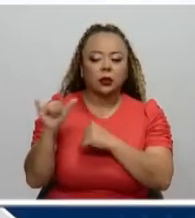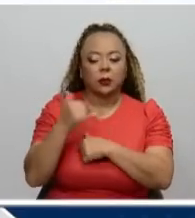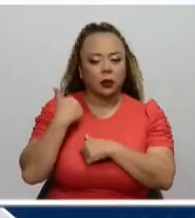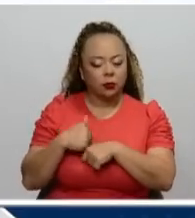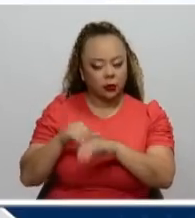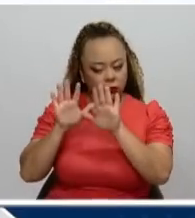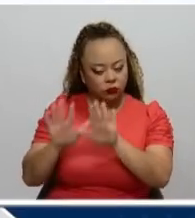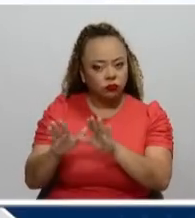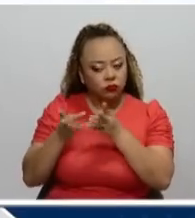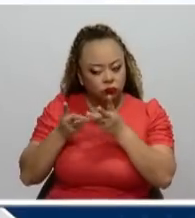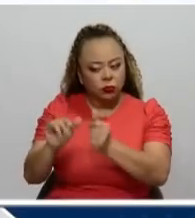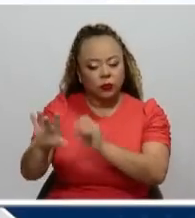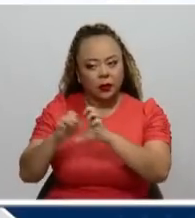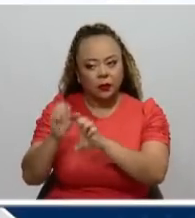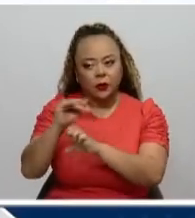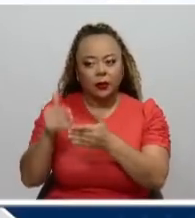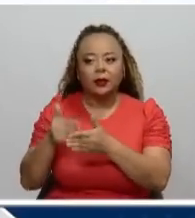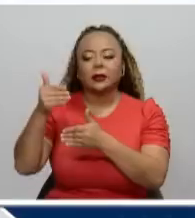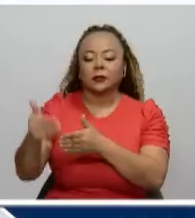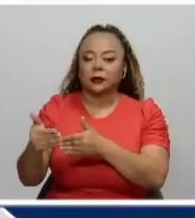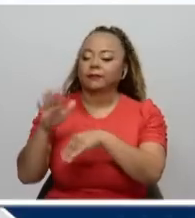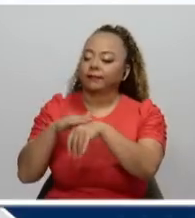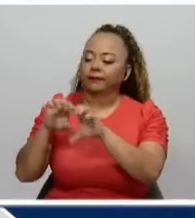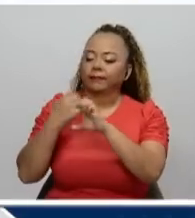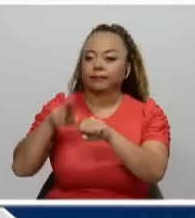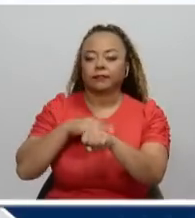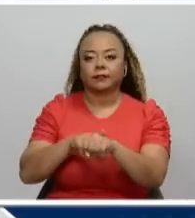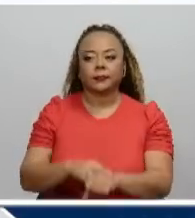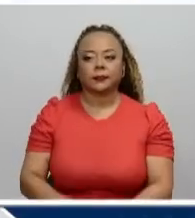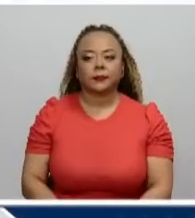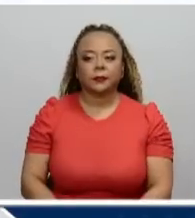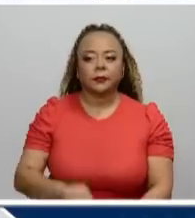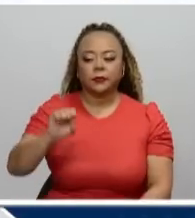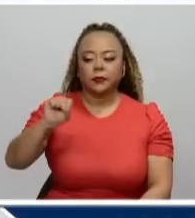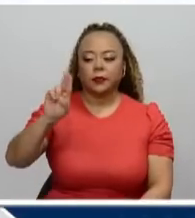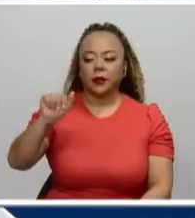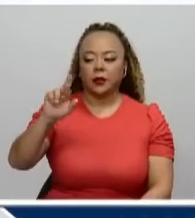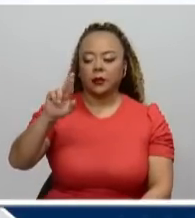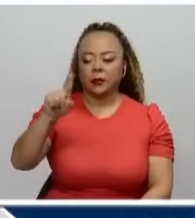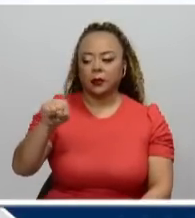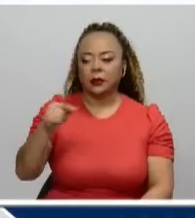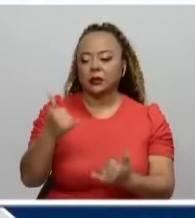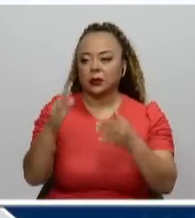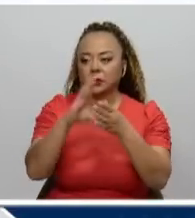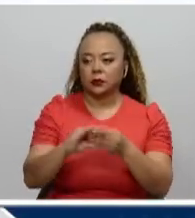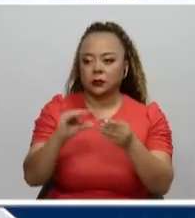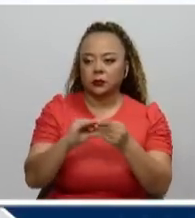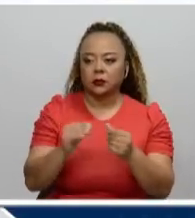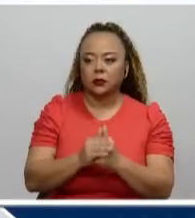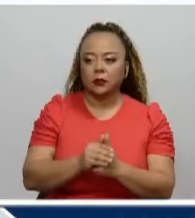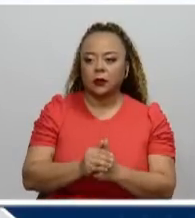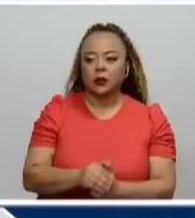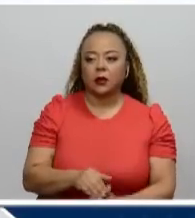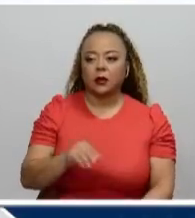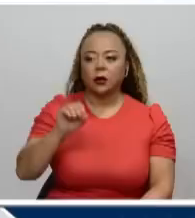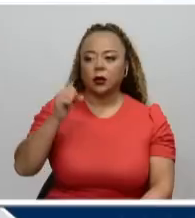el hombre fluya en su equipo primero y después lo llaman a la selección Aaron Suárez que ya lo comentábamos suander